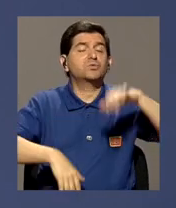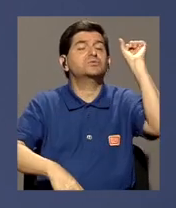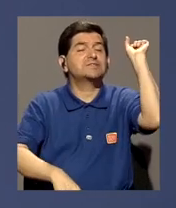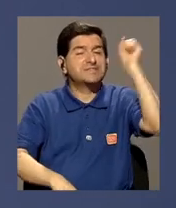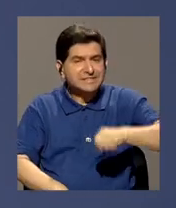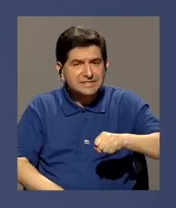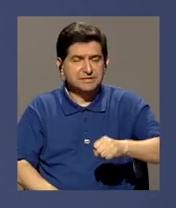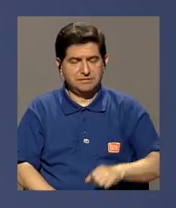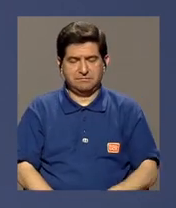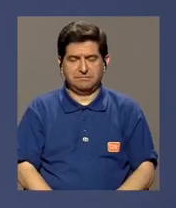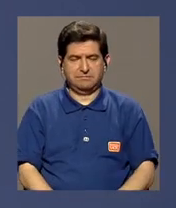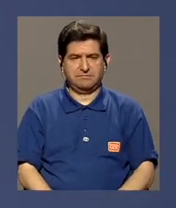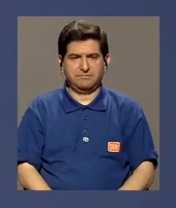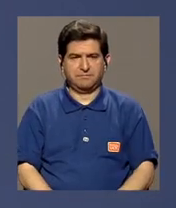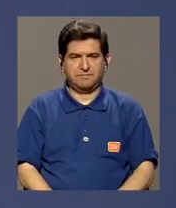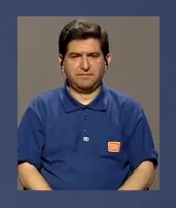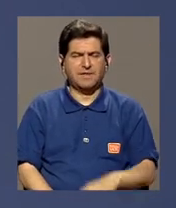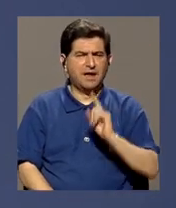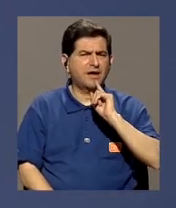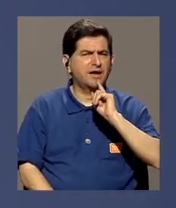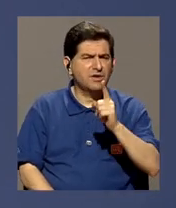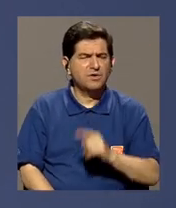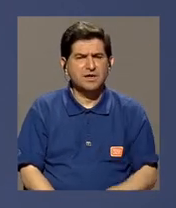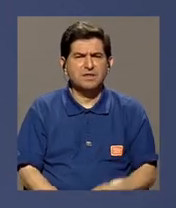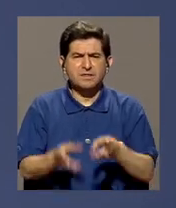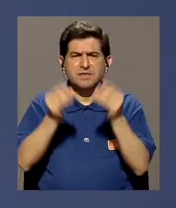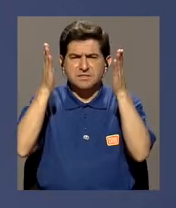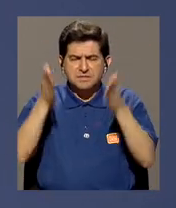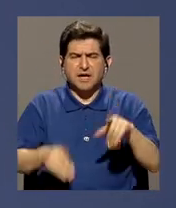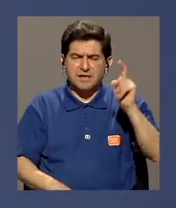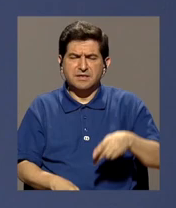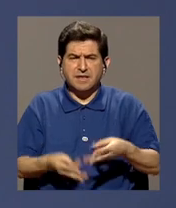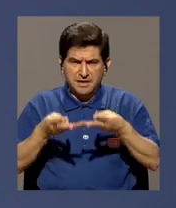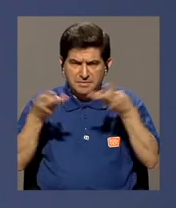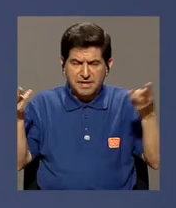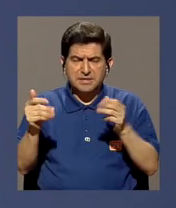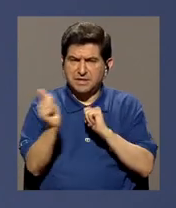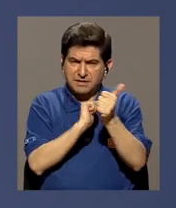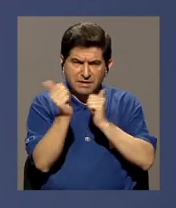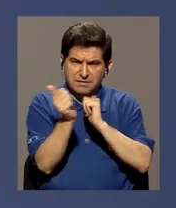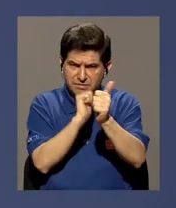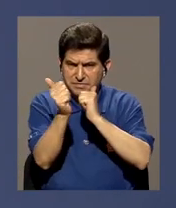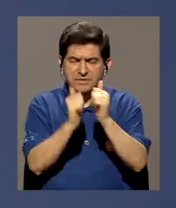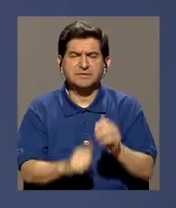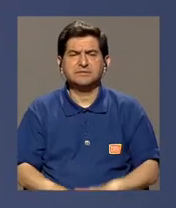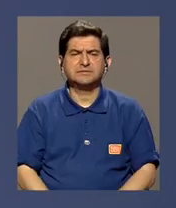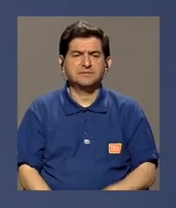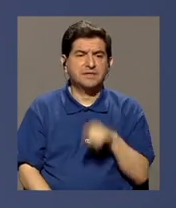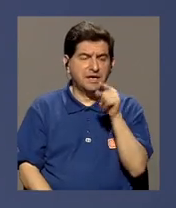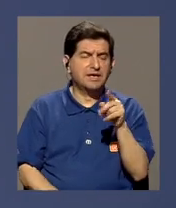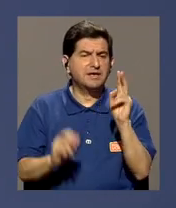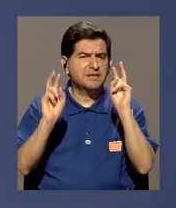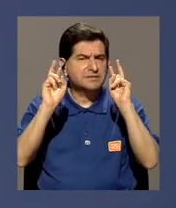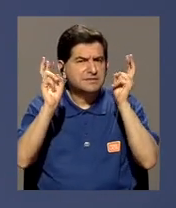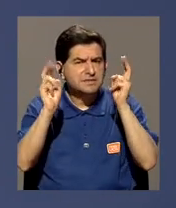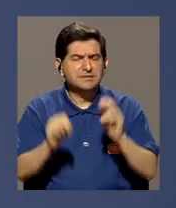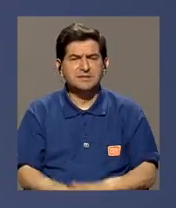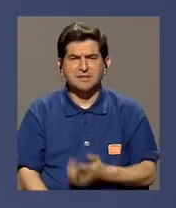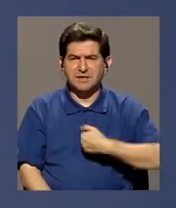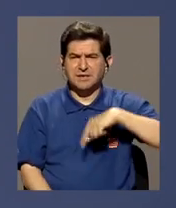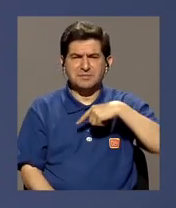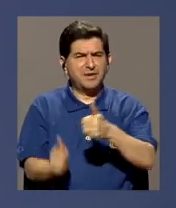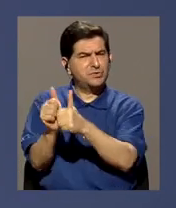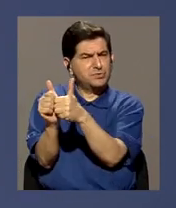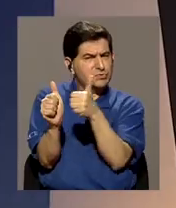es exigente a un productor entonces necesitan para poder competir entonces en esa materia estamos un poco